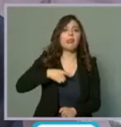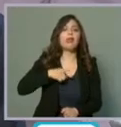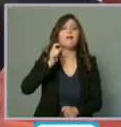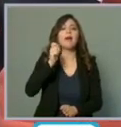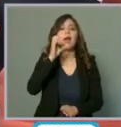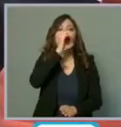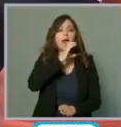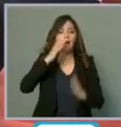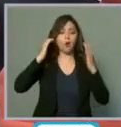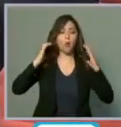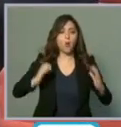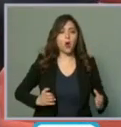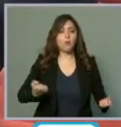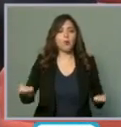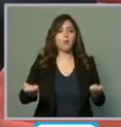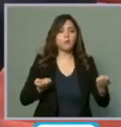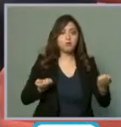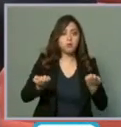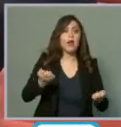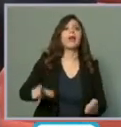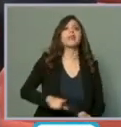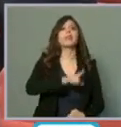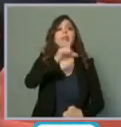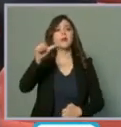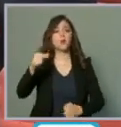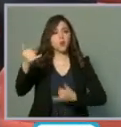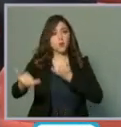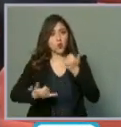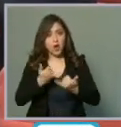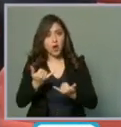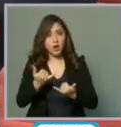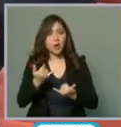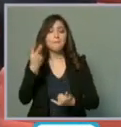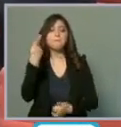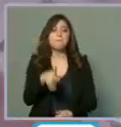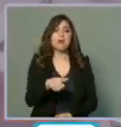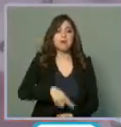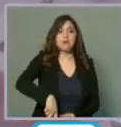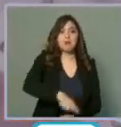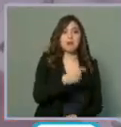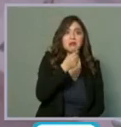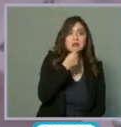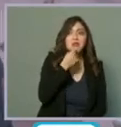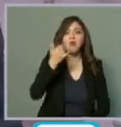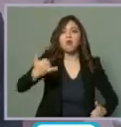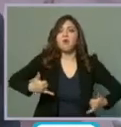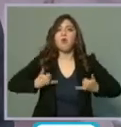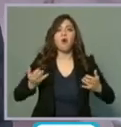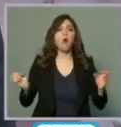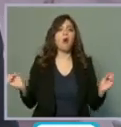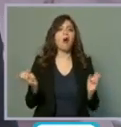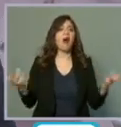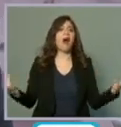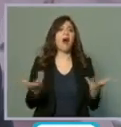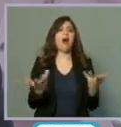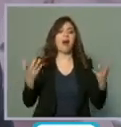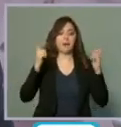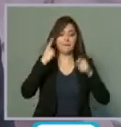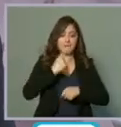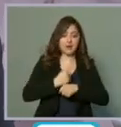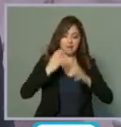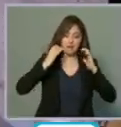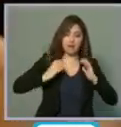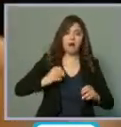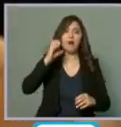estiramiento. Situación que no hacen los niños o no hacen los jóvenes, sino que directamente van sobre el juego frío. y estos movimientos